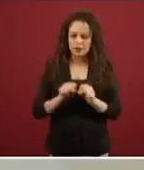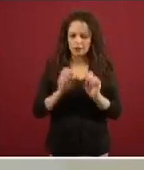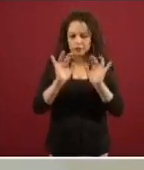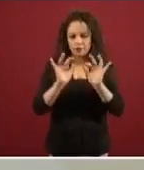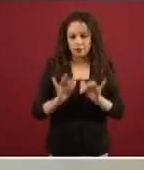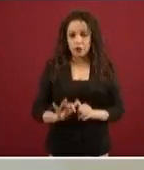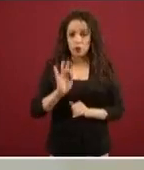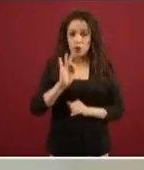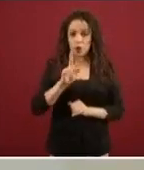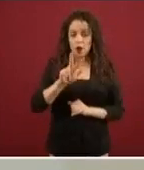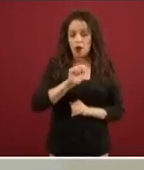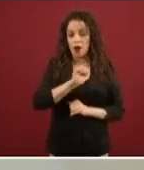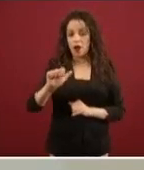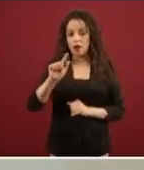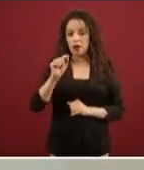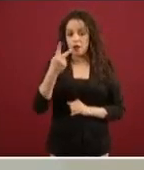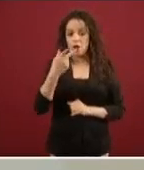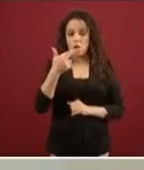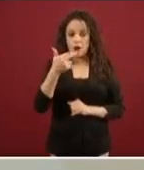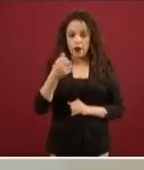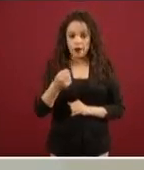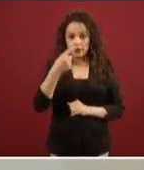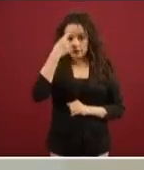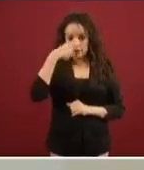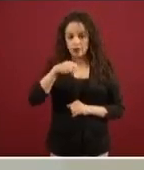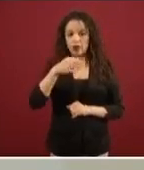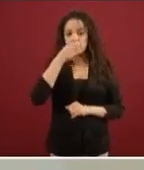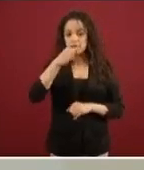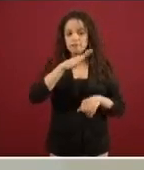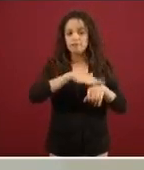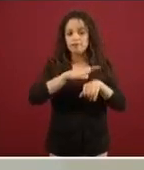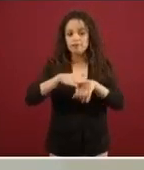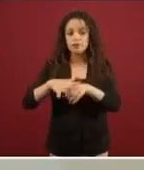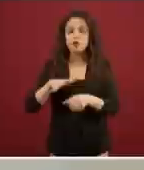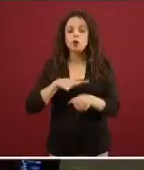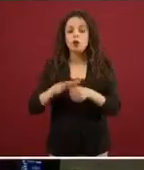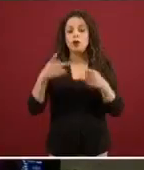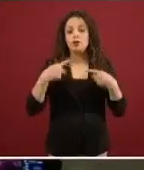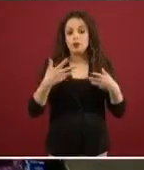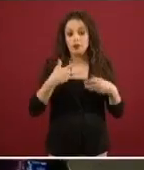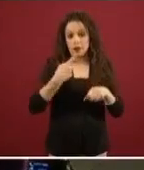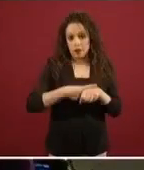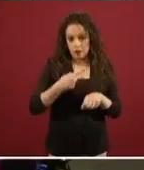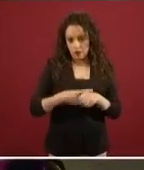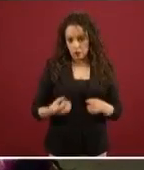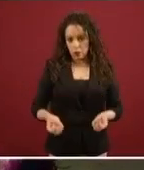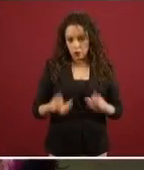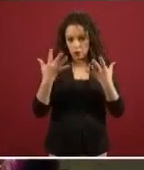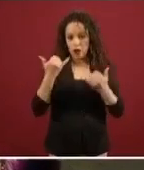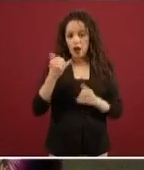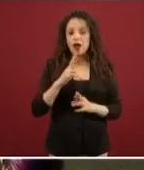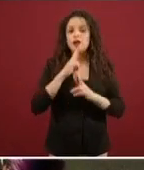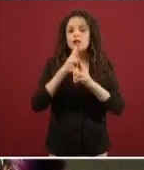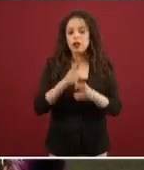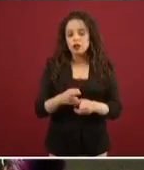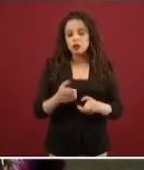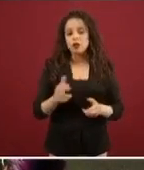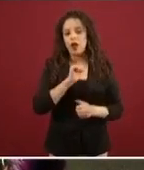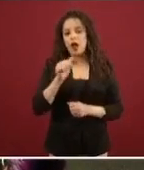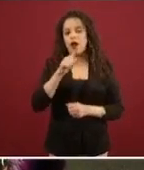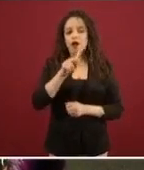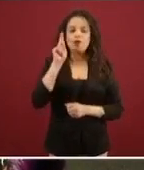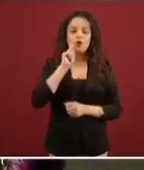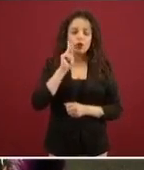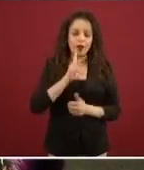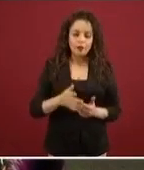horas no solamente la notificación de los casos, sino también de los resultados que en su momento se llevan a cabo. Lo que nosotros nos tocan hacer